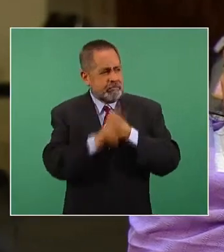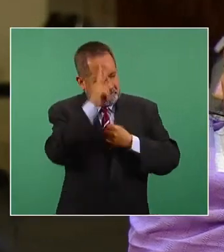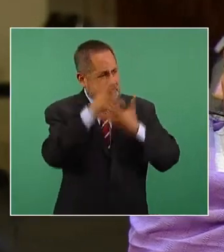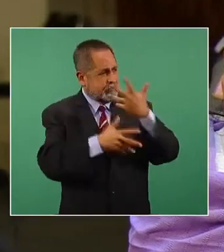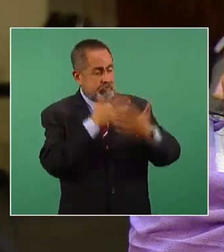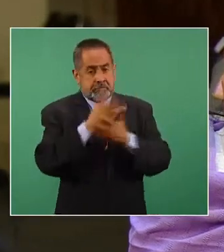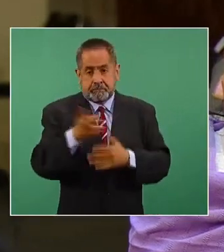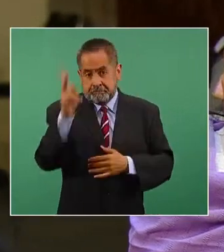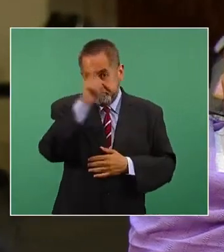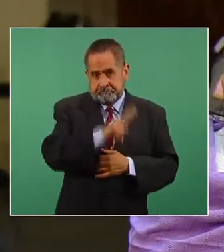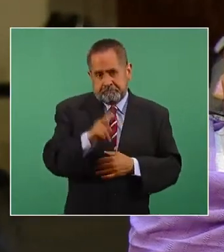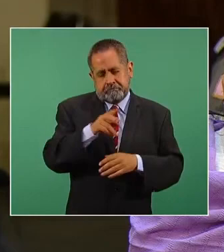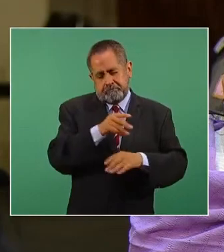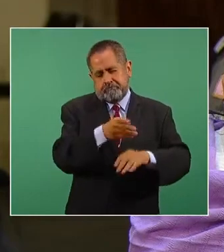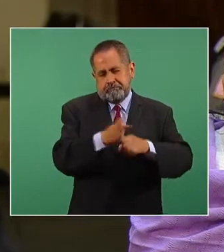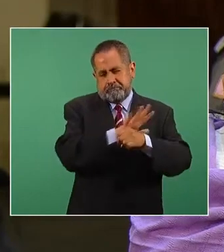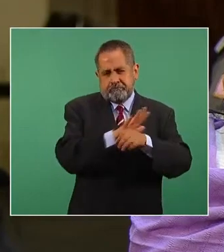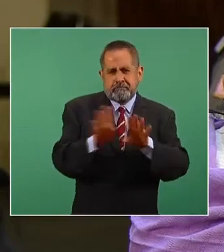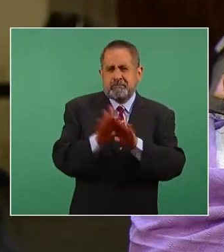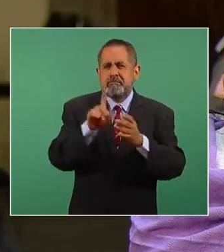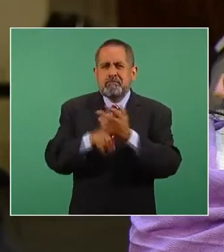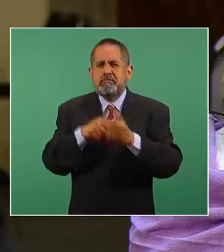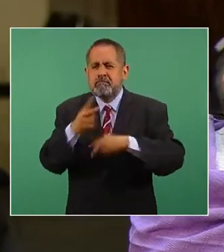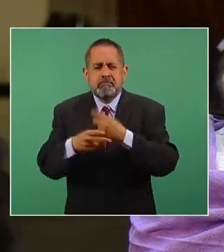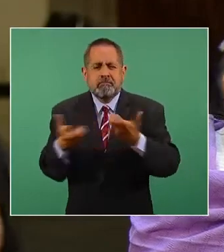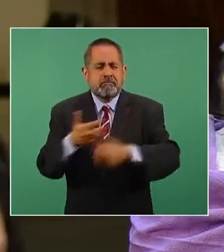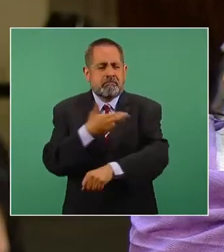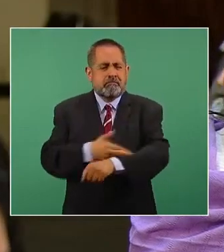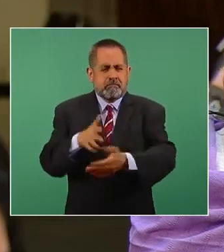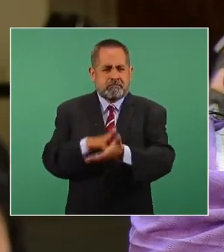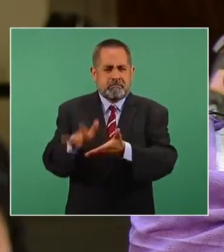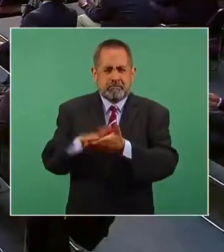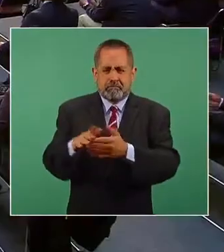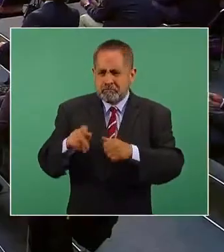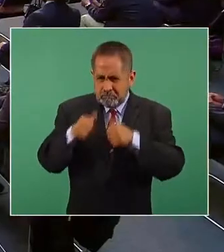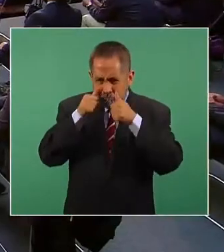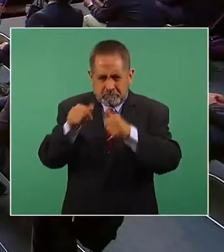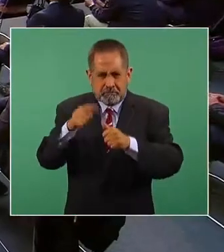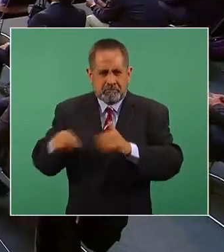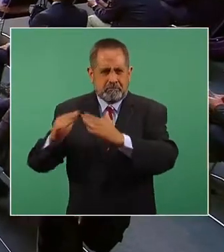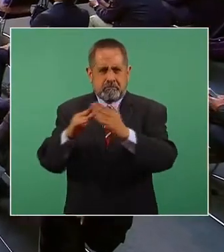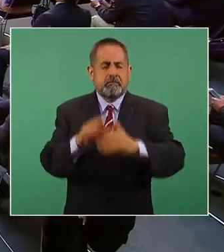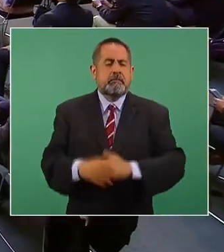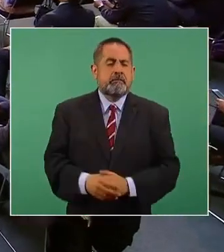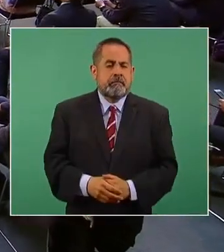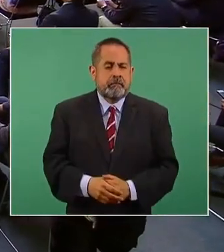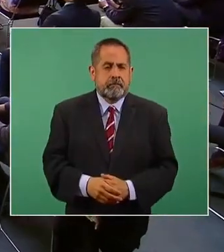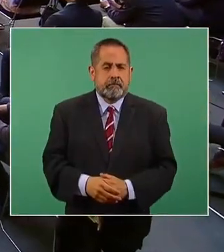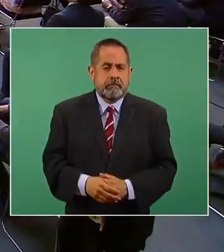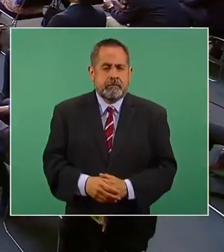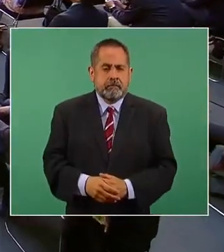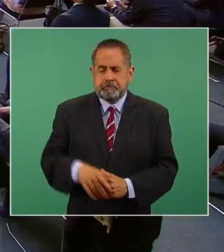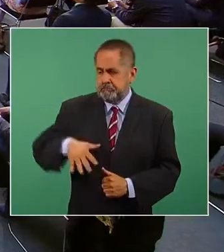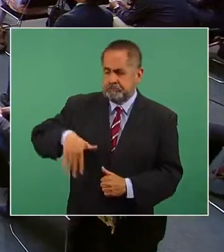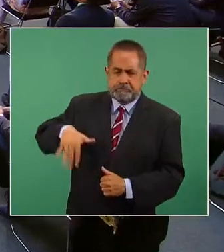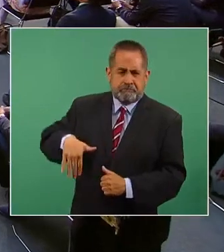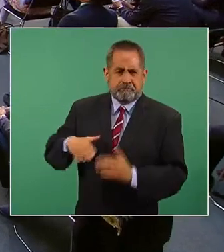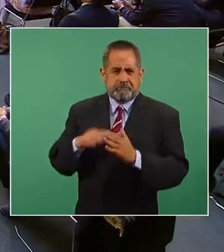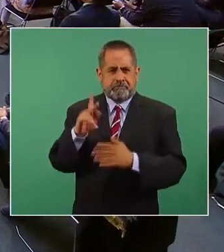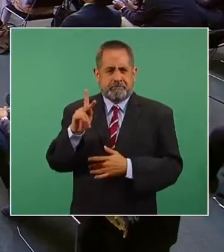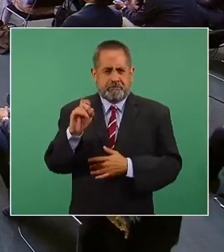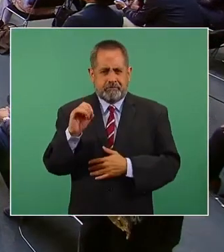que aumentó ahora en la pandemia. Entonces, saber de qué manera se está apoyando a estas casas. Pues acaba de decirlo Paola, de que